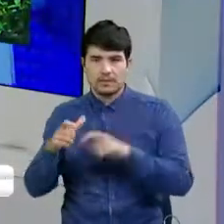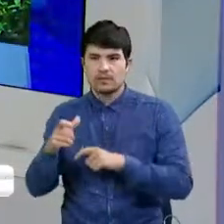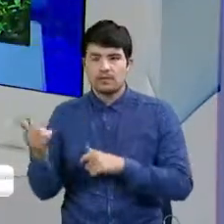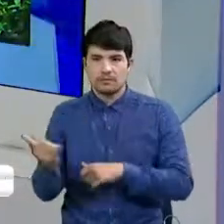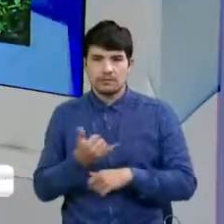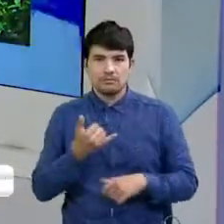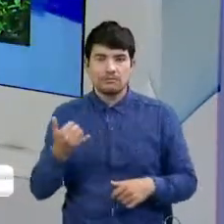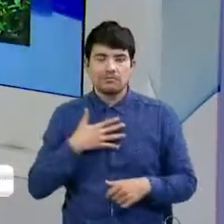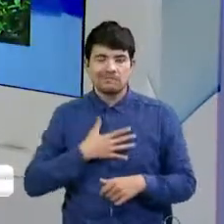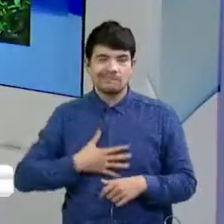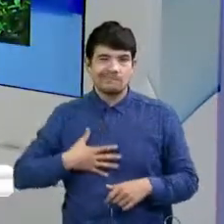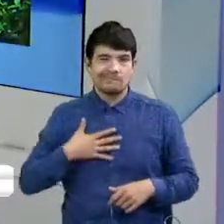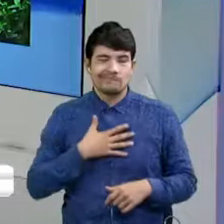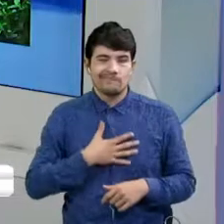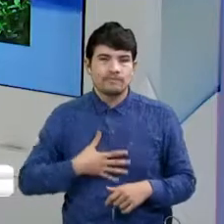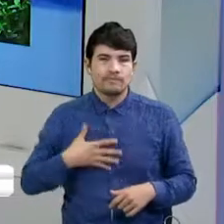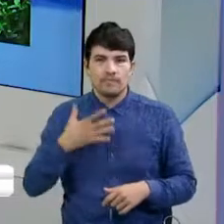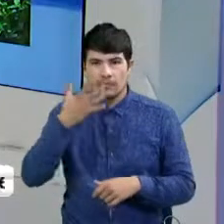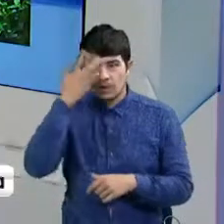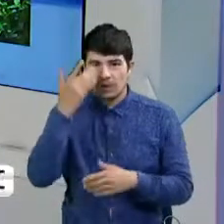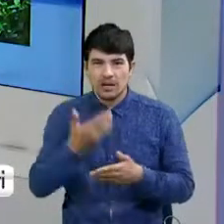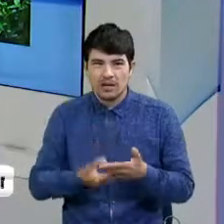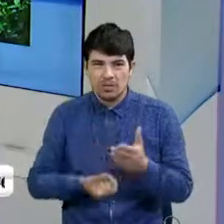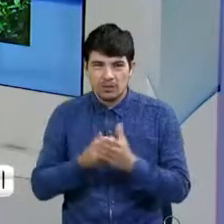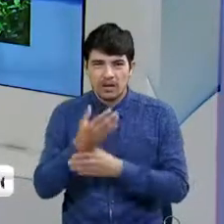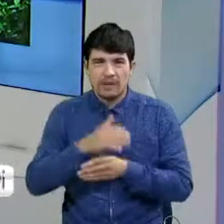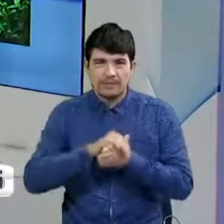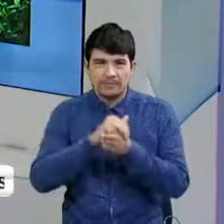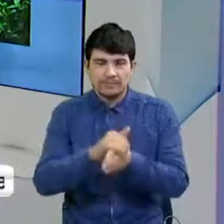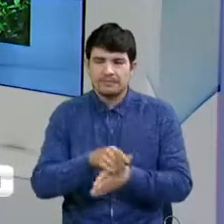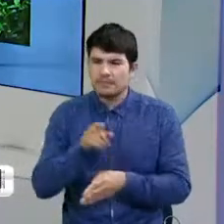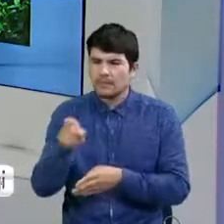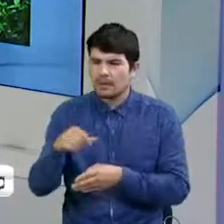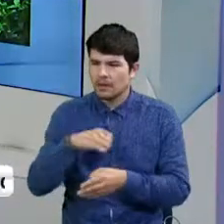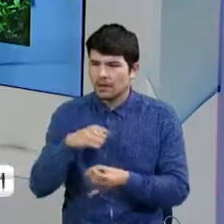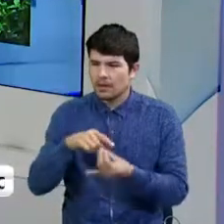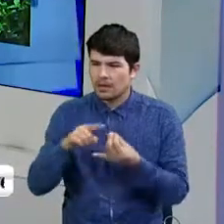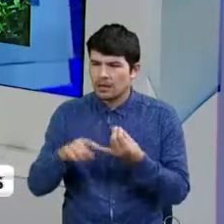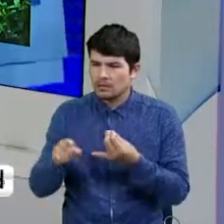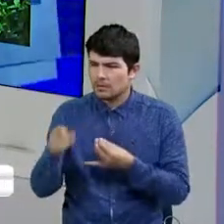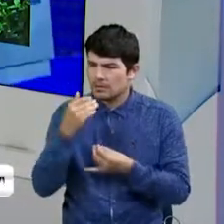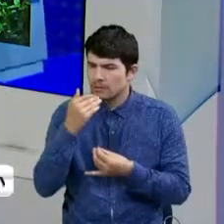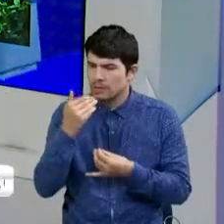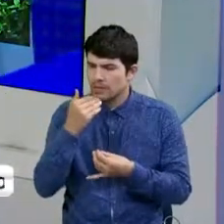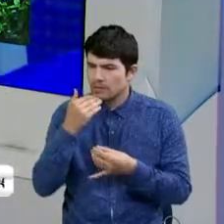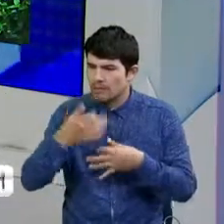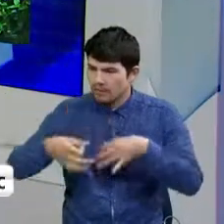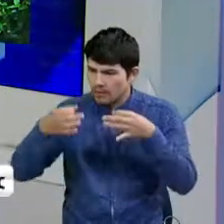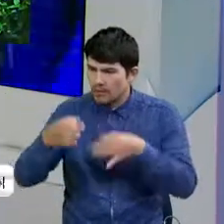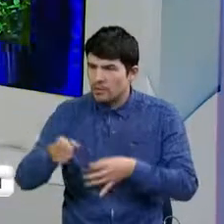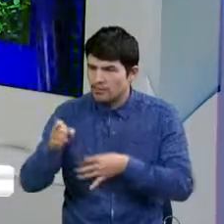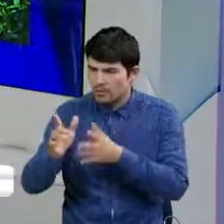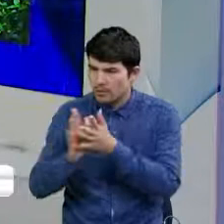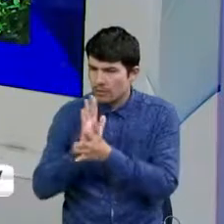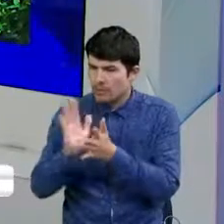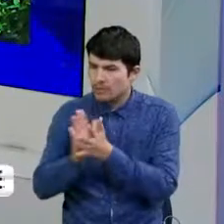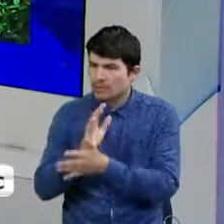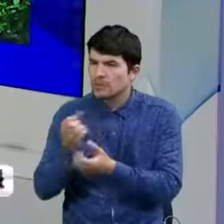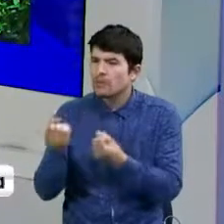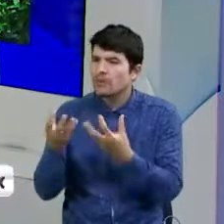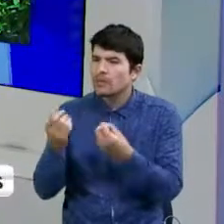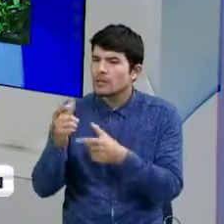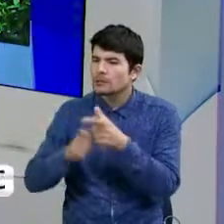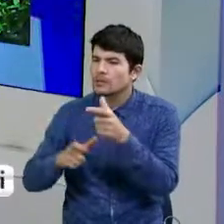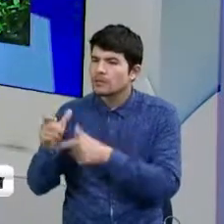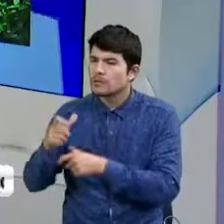también inconformes ante esta medida. Pilar, usted tiene un caso, un ejemplo concreto. Cuéntenos precisamente cuánto está